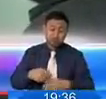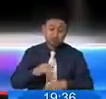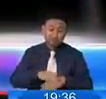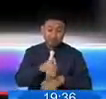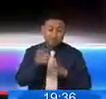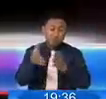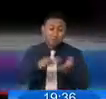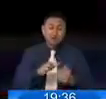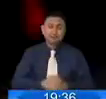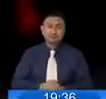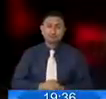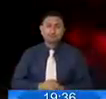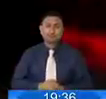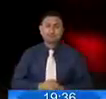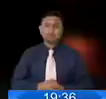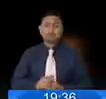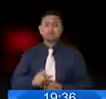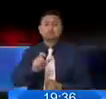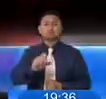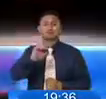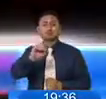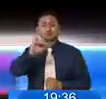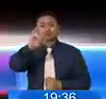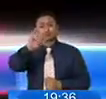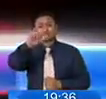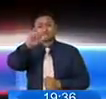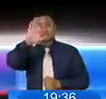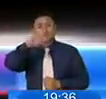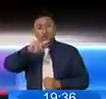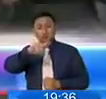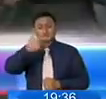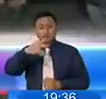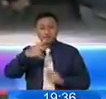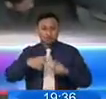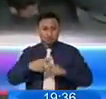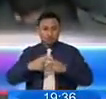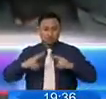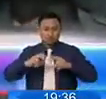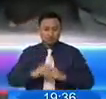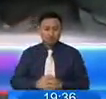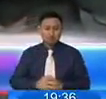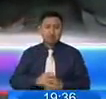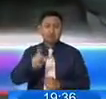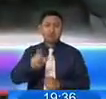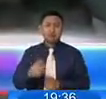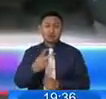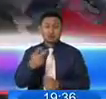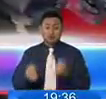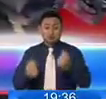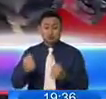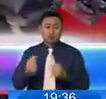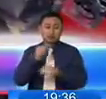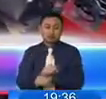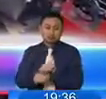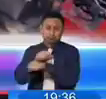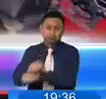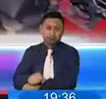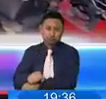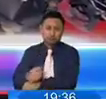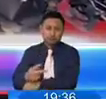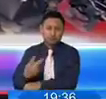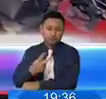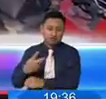vida. Elementos de la OIAT tomaron procedimiento. Los conductores de los dos vehículos fueron aprehendidos para las